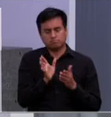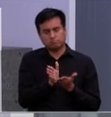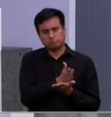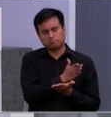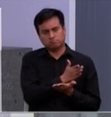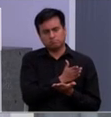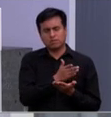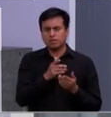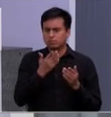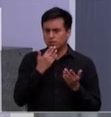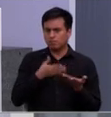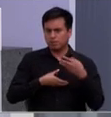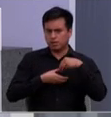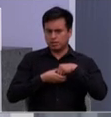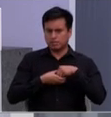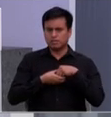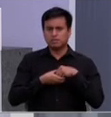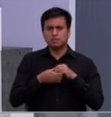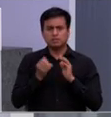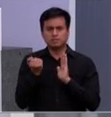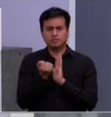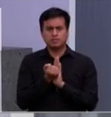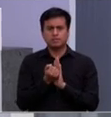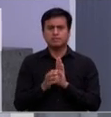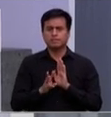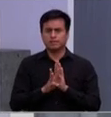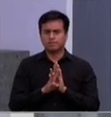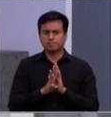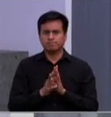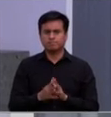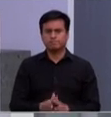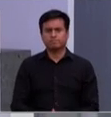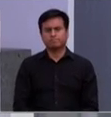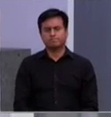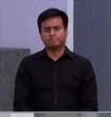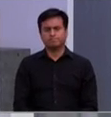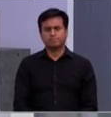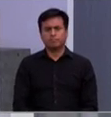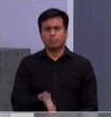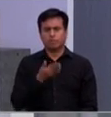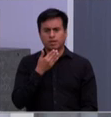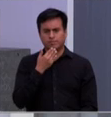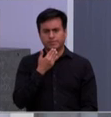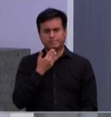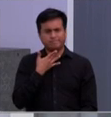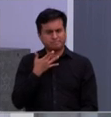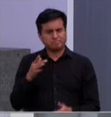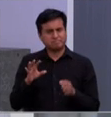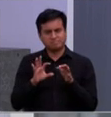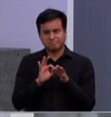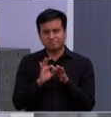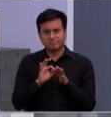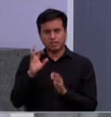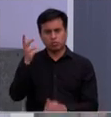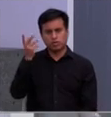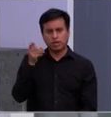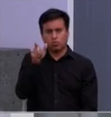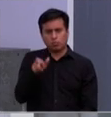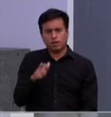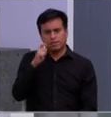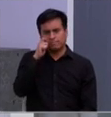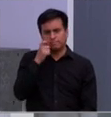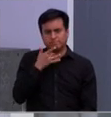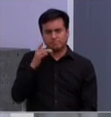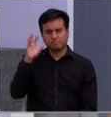que también es parte de nuestras señas de identidad. ¿Y qué tiene que ver esto con la ecología